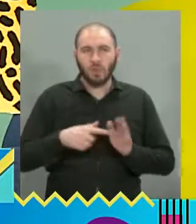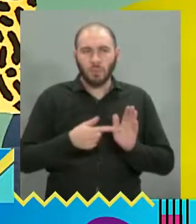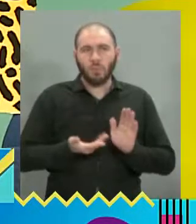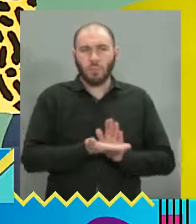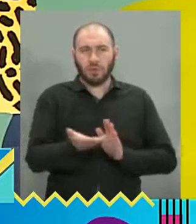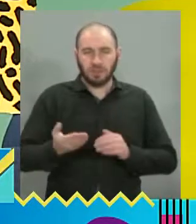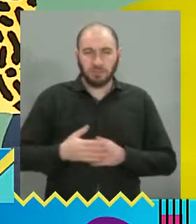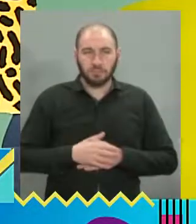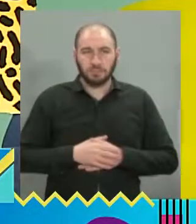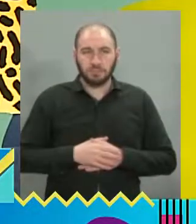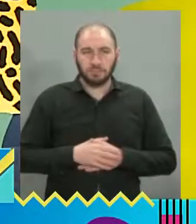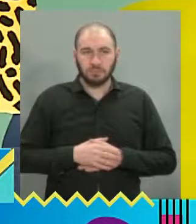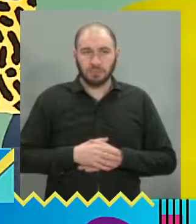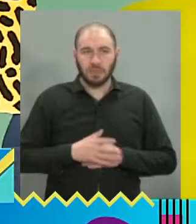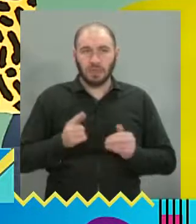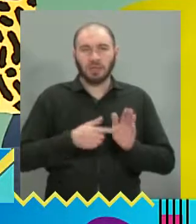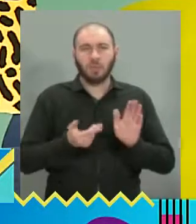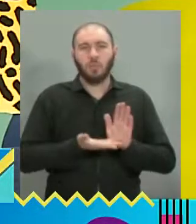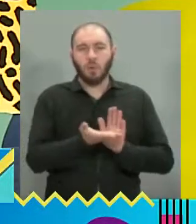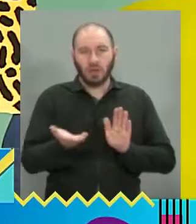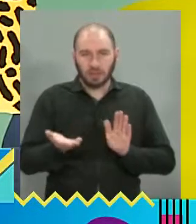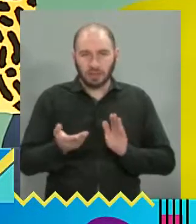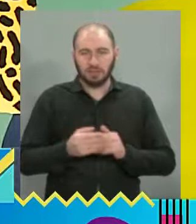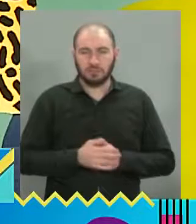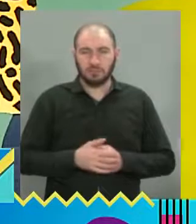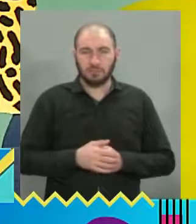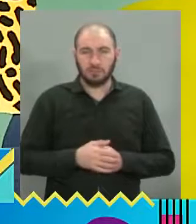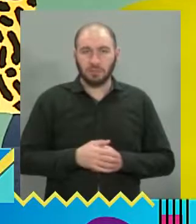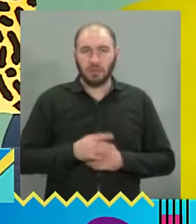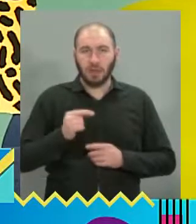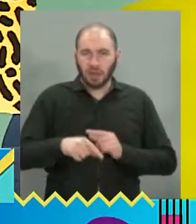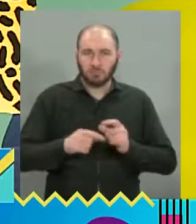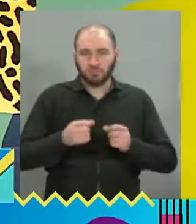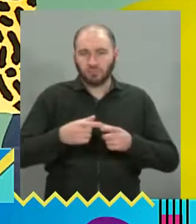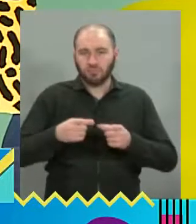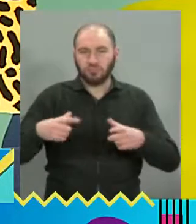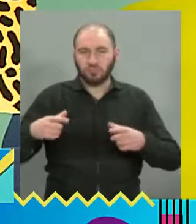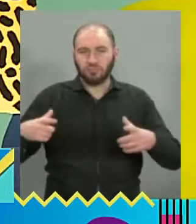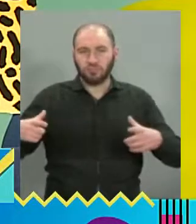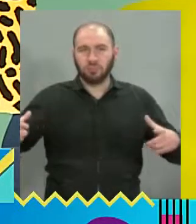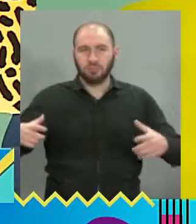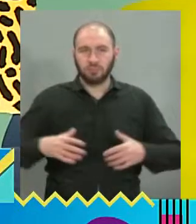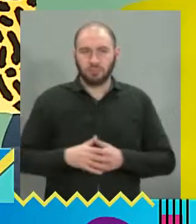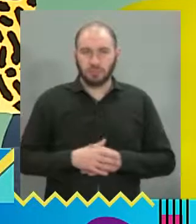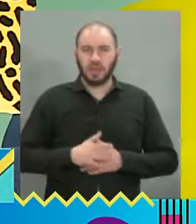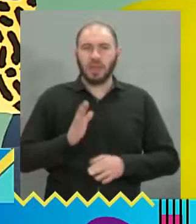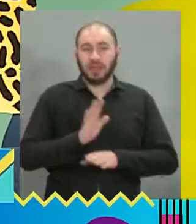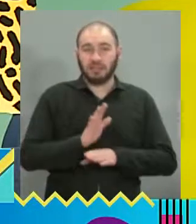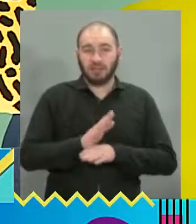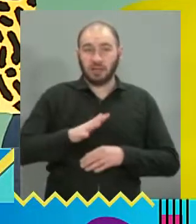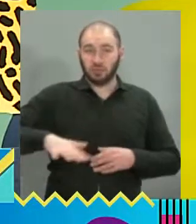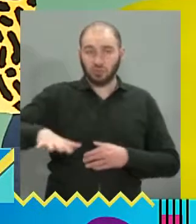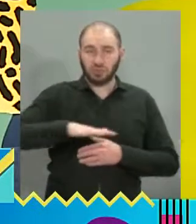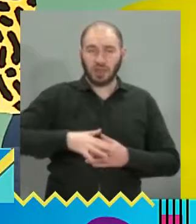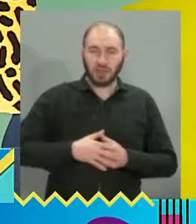visibilizar. Y esta visibilidad que se va dando cada vez más y más y más implica que la